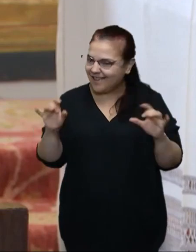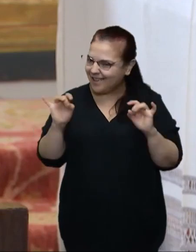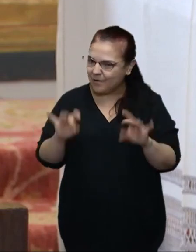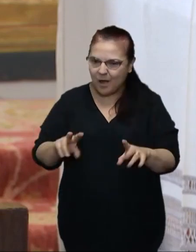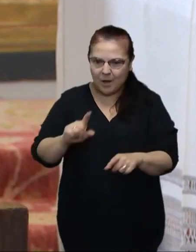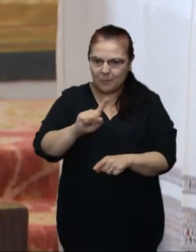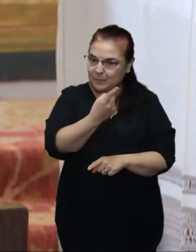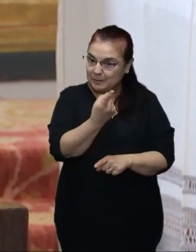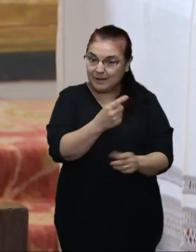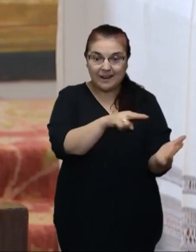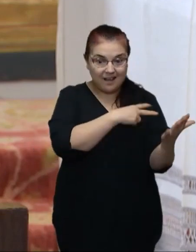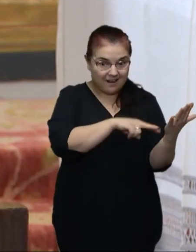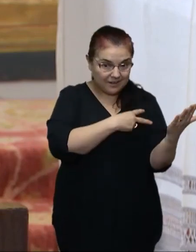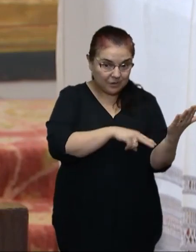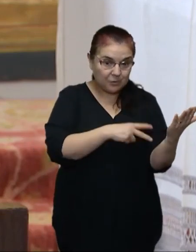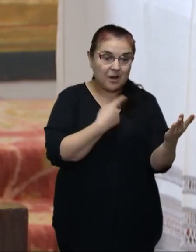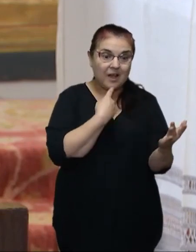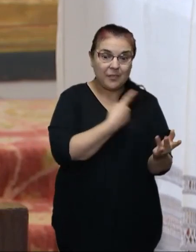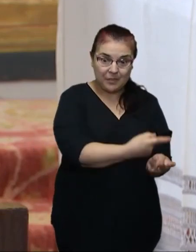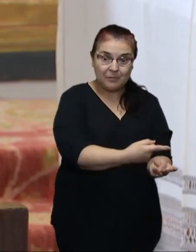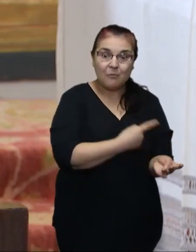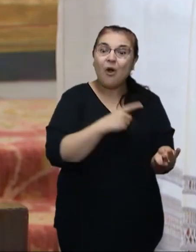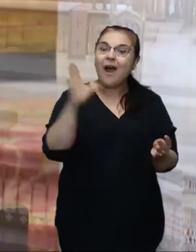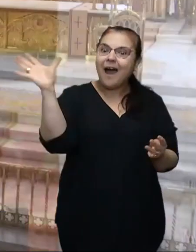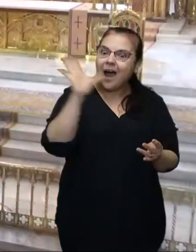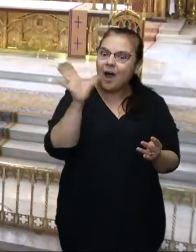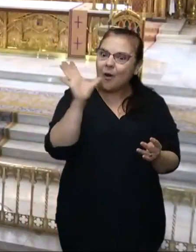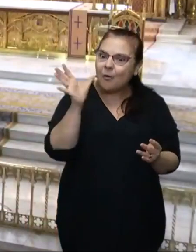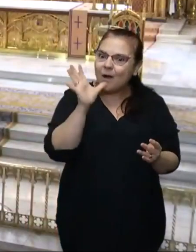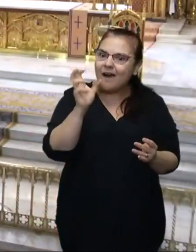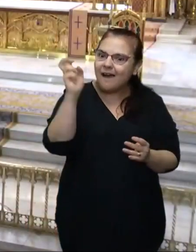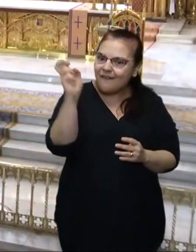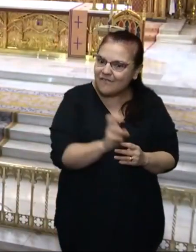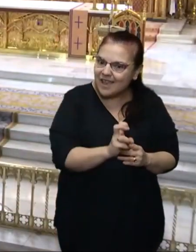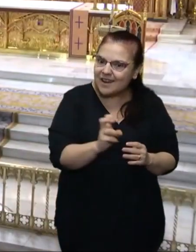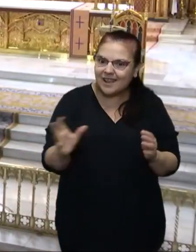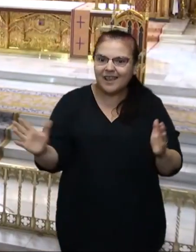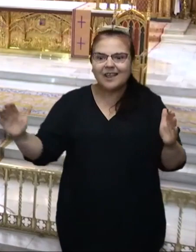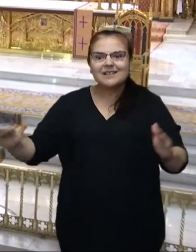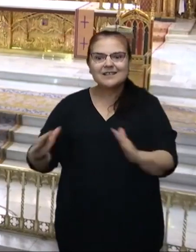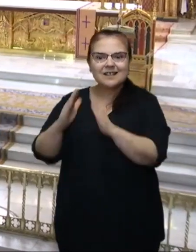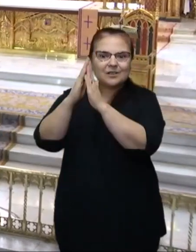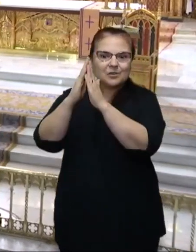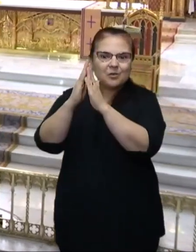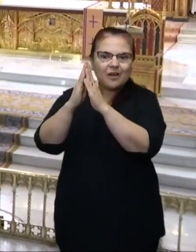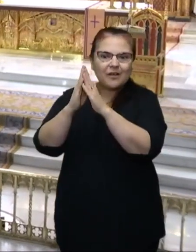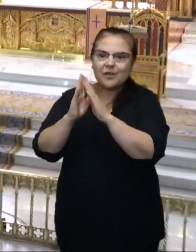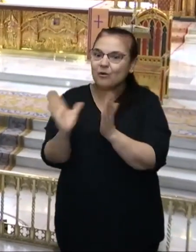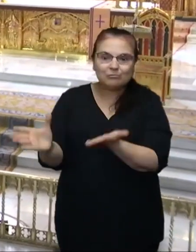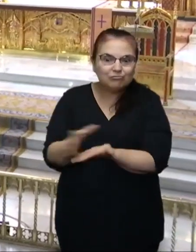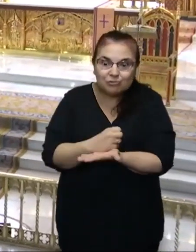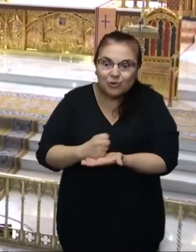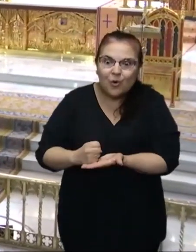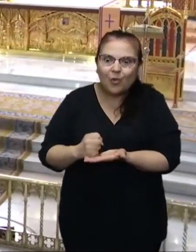lectura hablábamos de que el agua que venía del santuario sanaba todo lo que